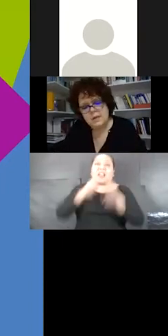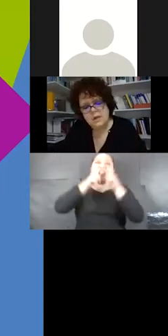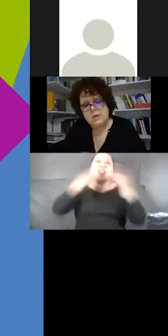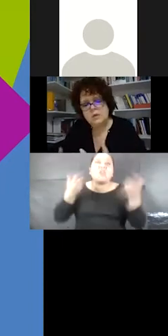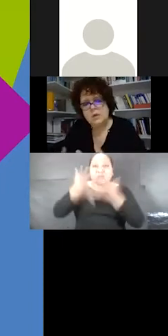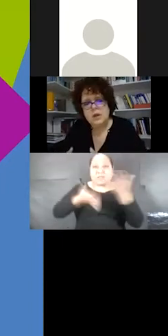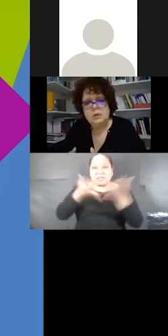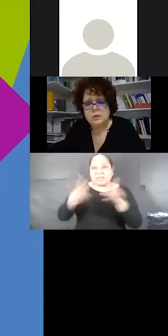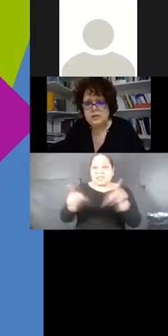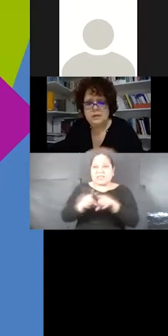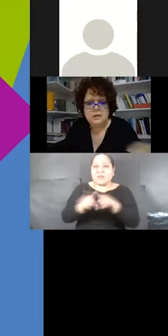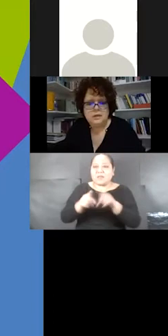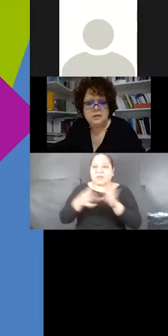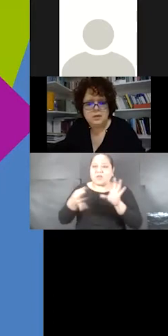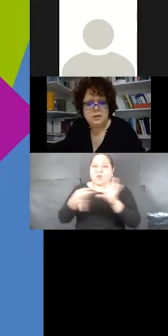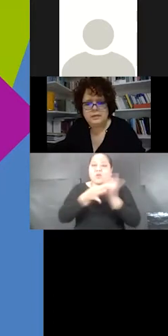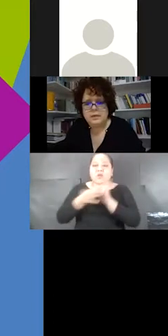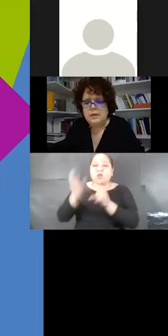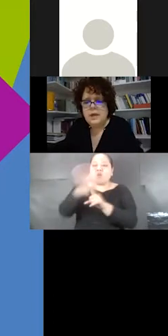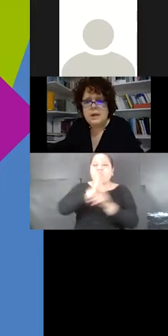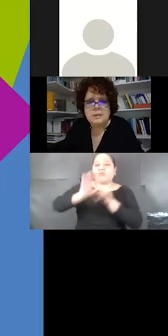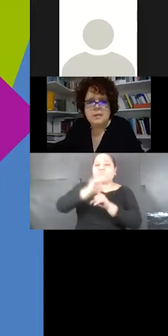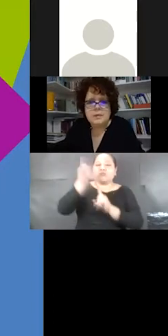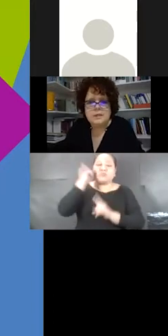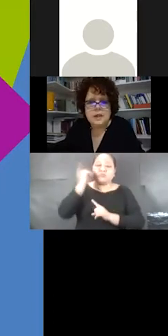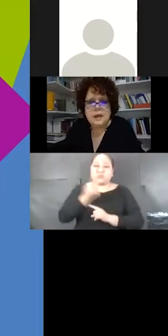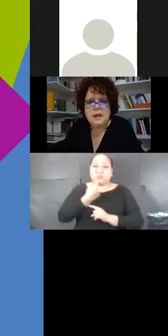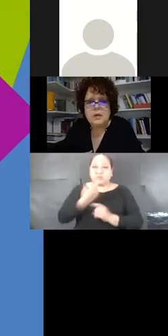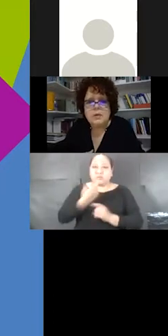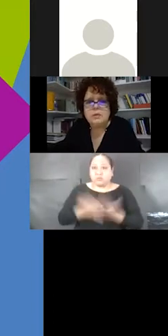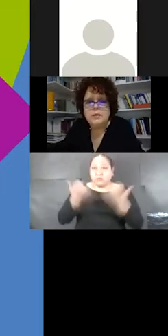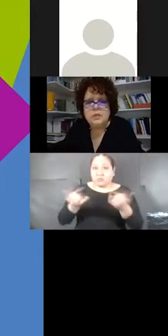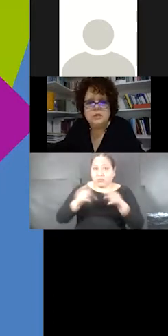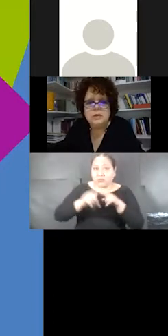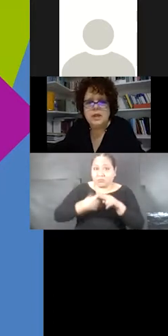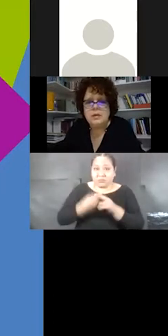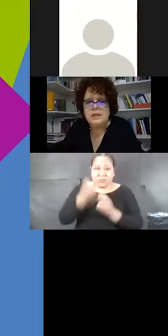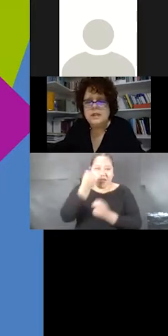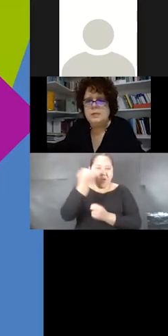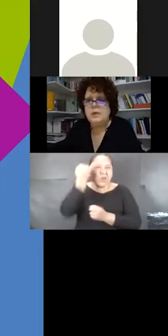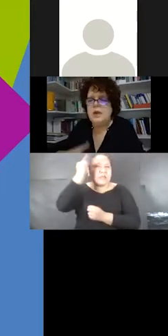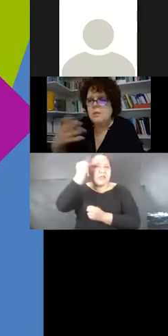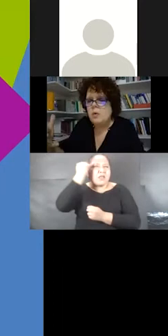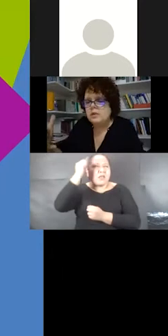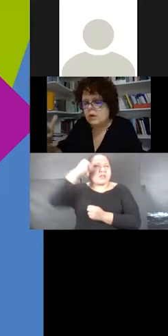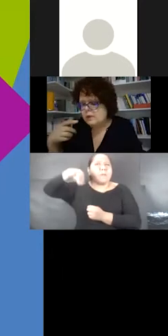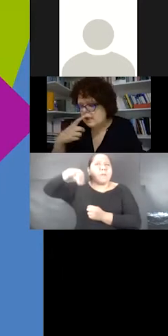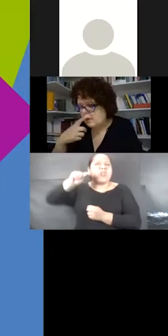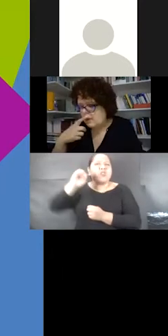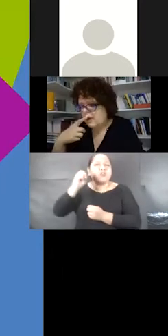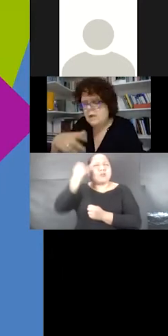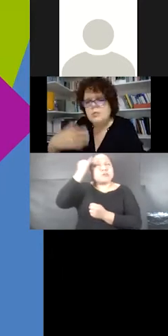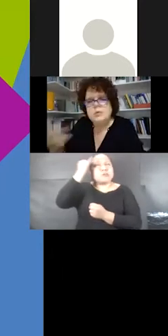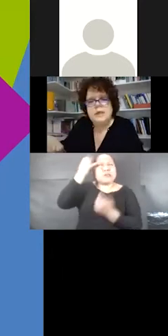es junto con la cultura sorda, ¿no? Vamos a comenzar a ver algunos mitos sobre la lengua de señas, porque ya como Juan nos ha